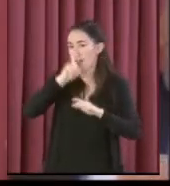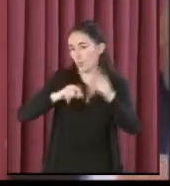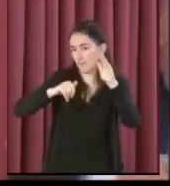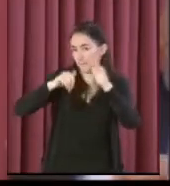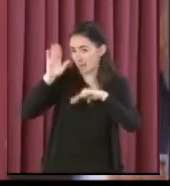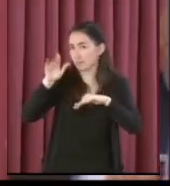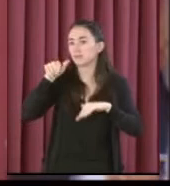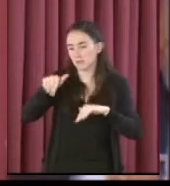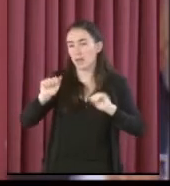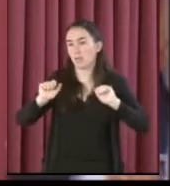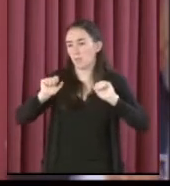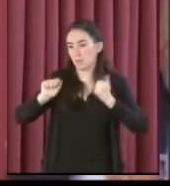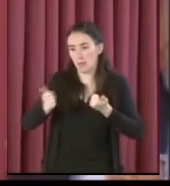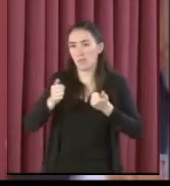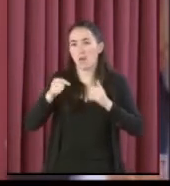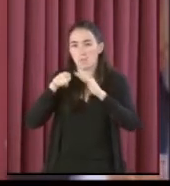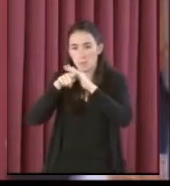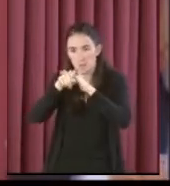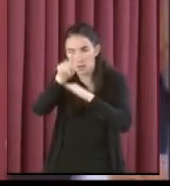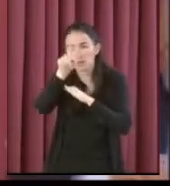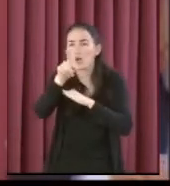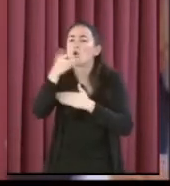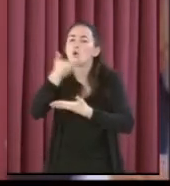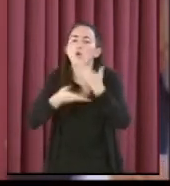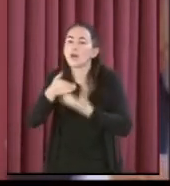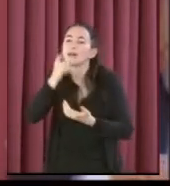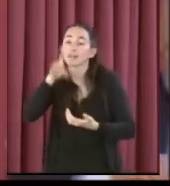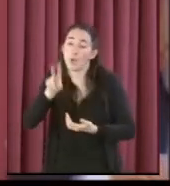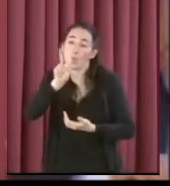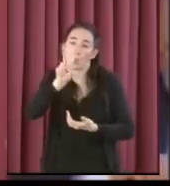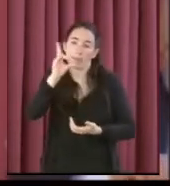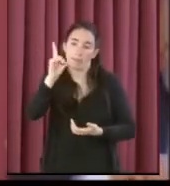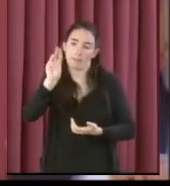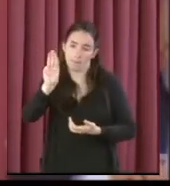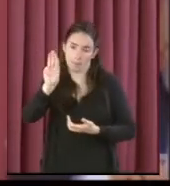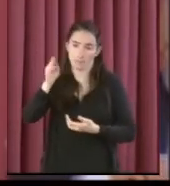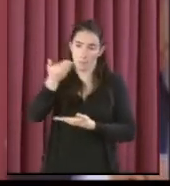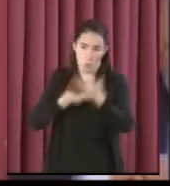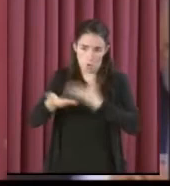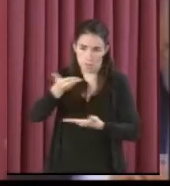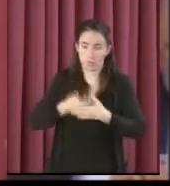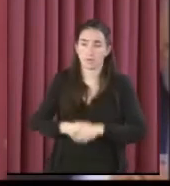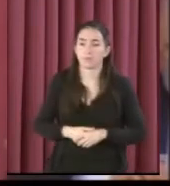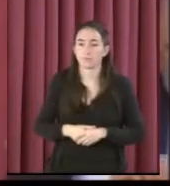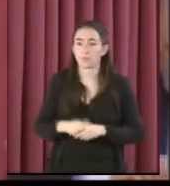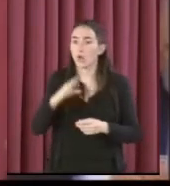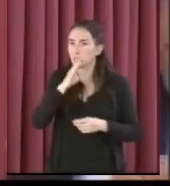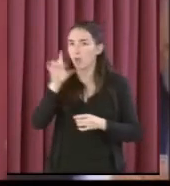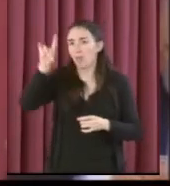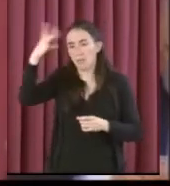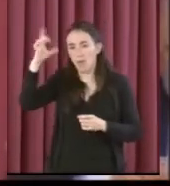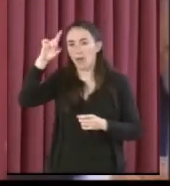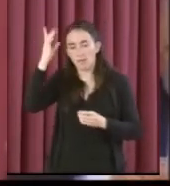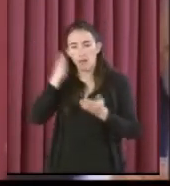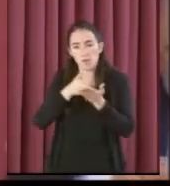que también se está desarrollando en colaboración con la UDP. Todas estas iniciativas que intervienen